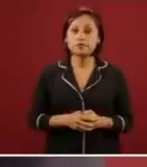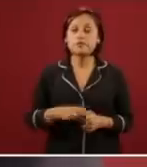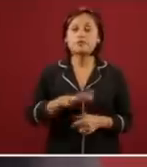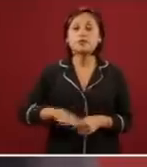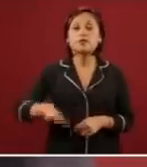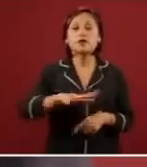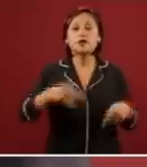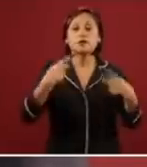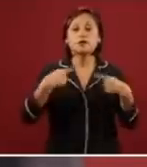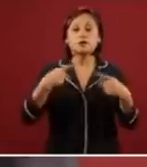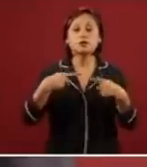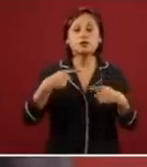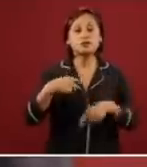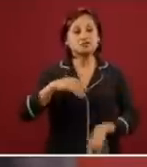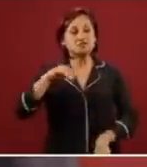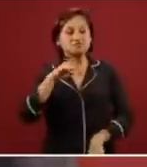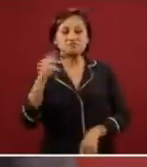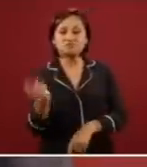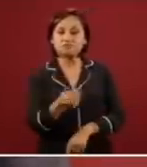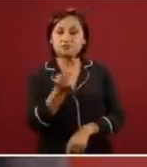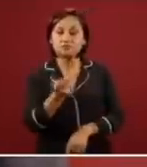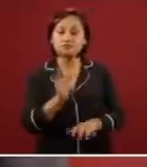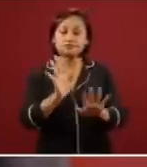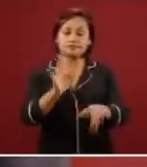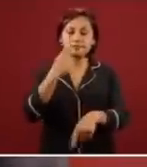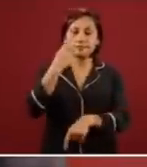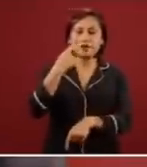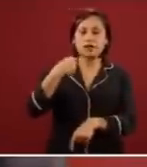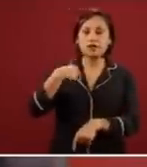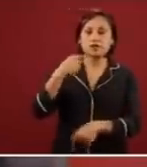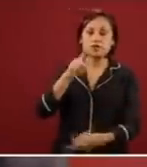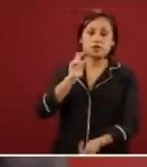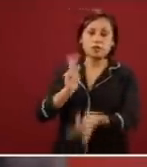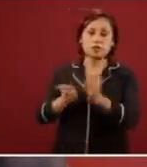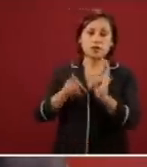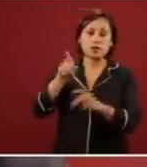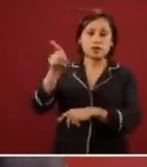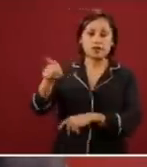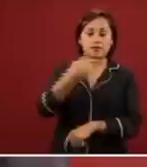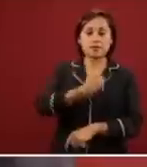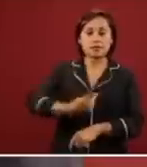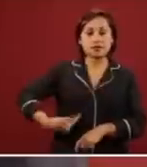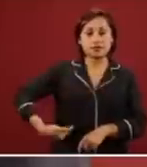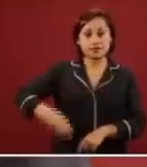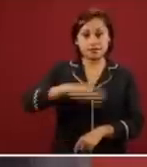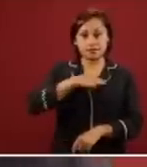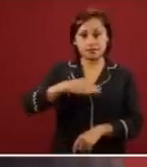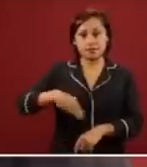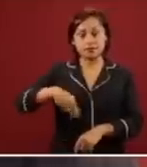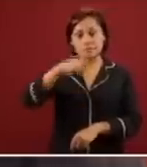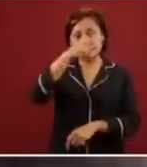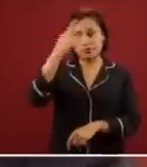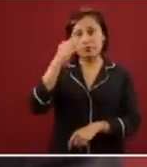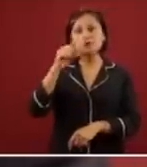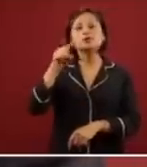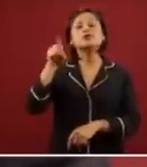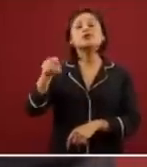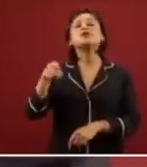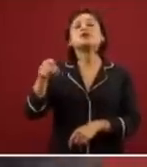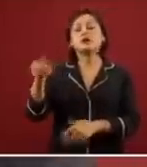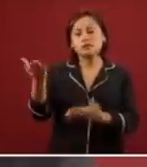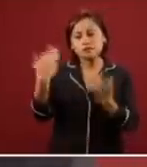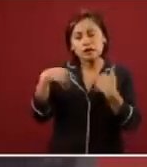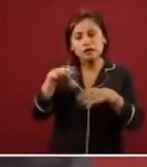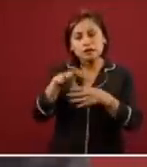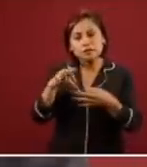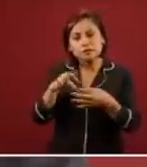Yo le decía a la presidenta municipal de Hermosillo que informara cómo encontró